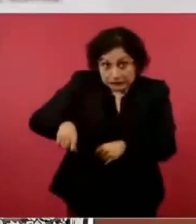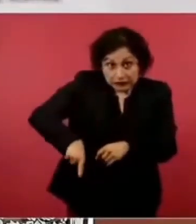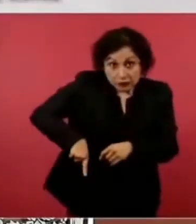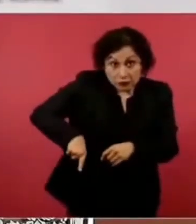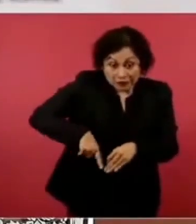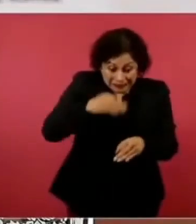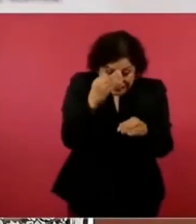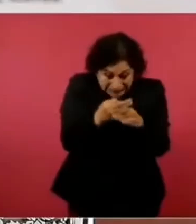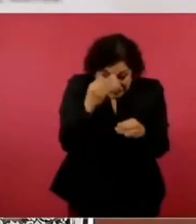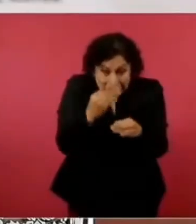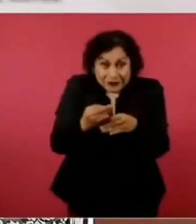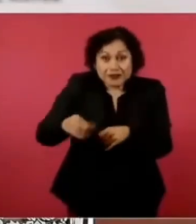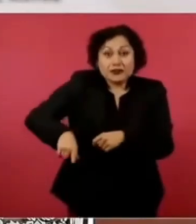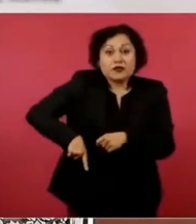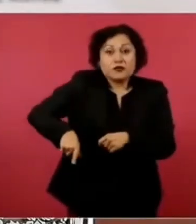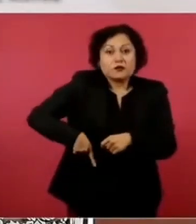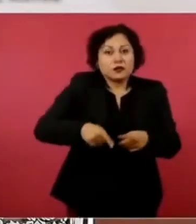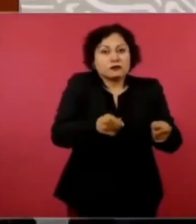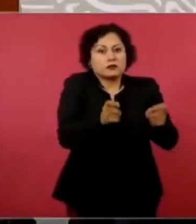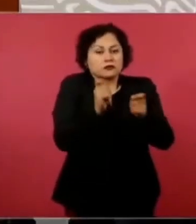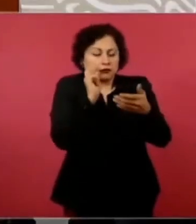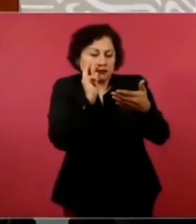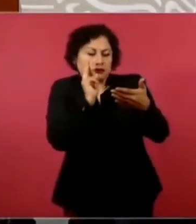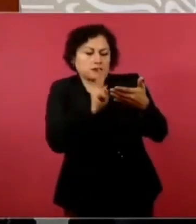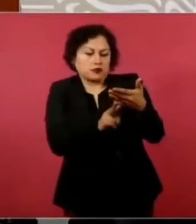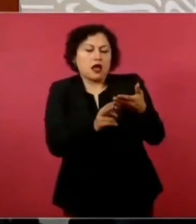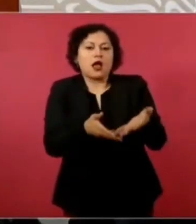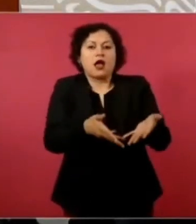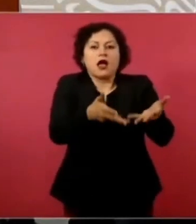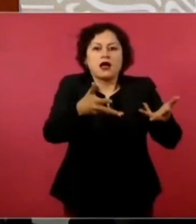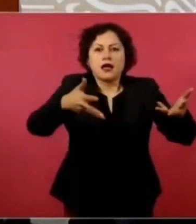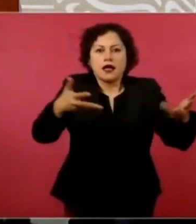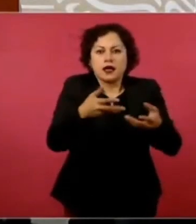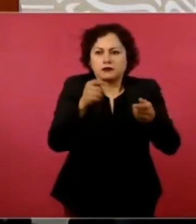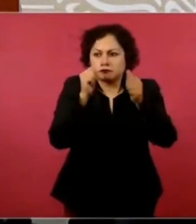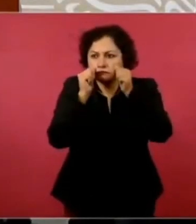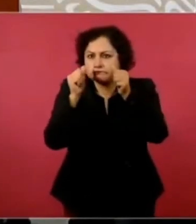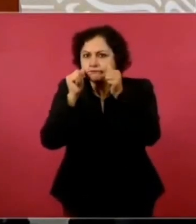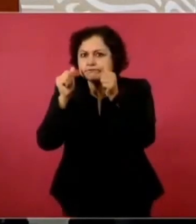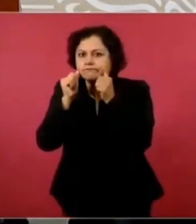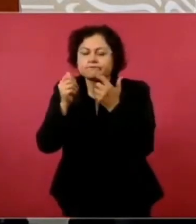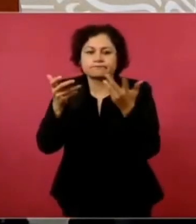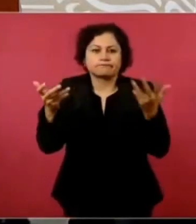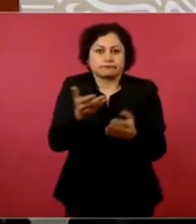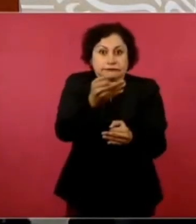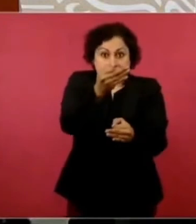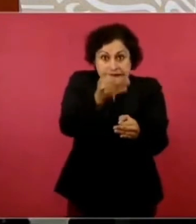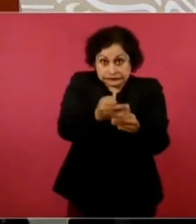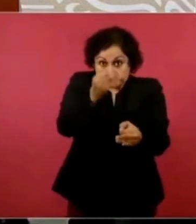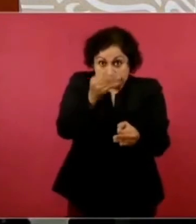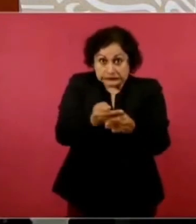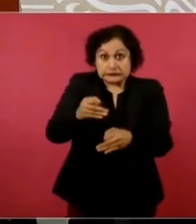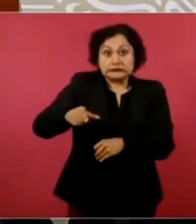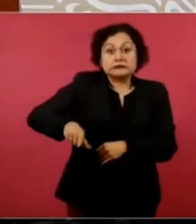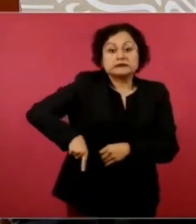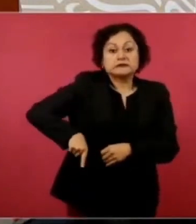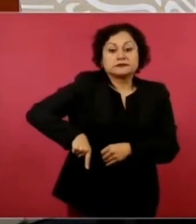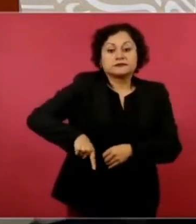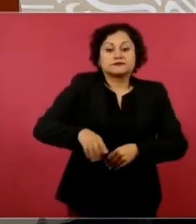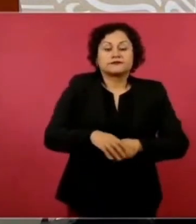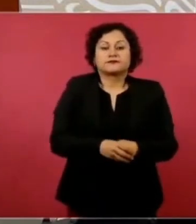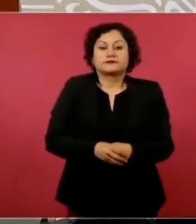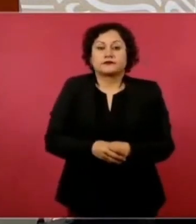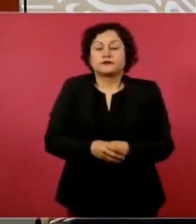que está en funciones, ¿no? Bueno, presidente, gracias.